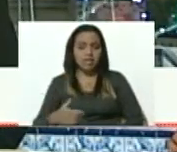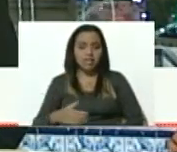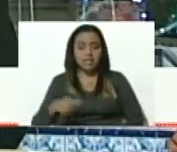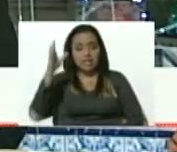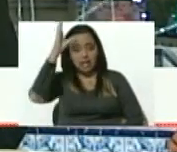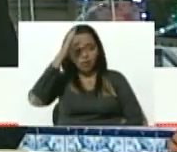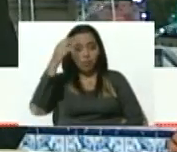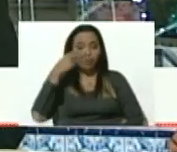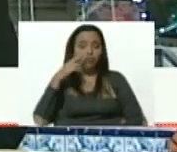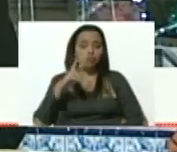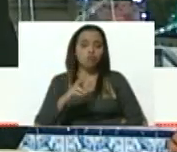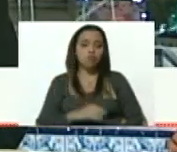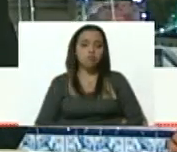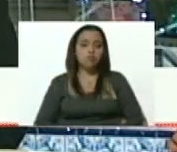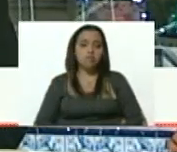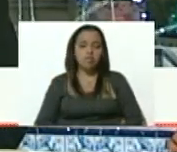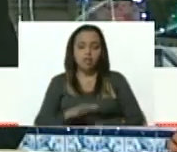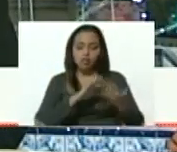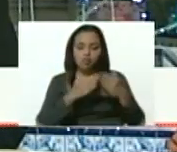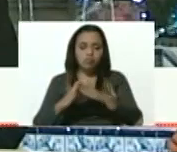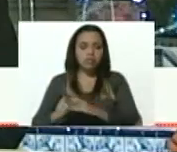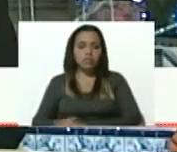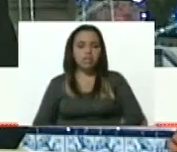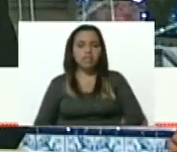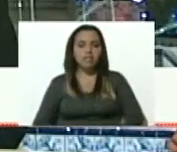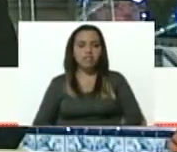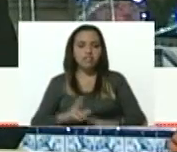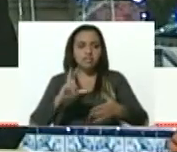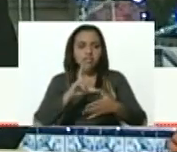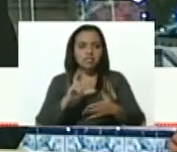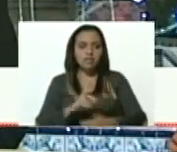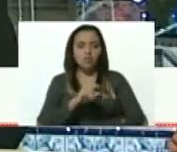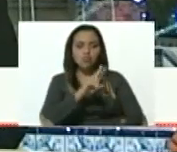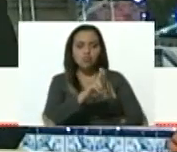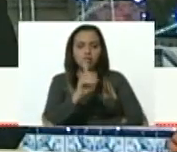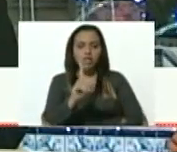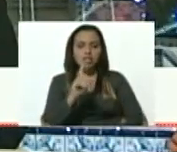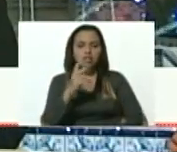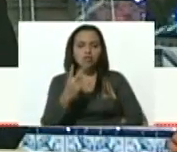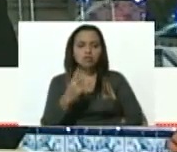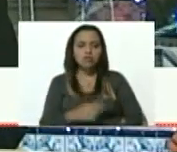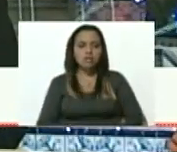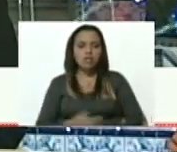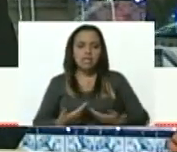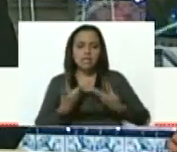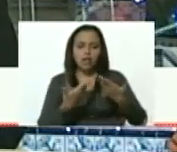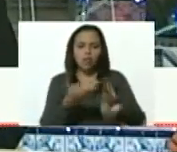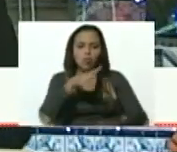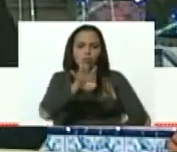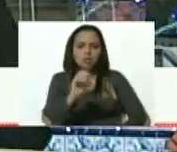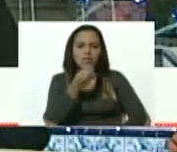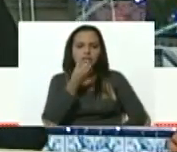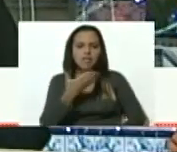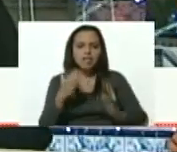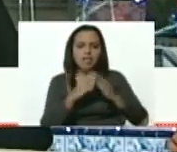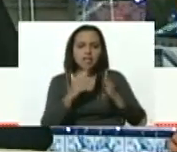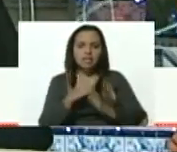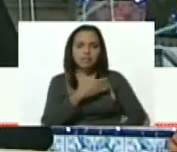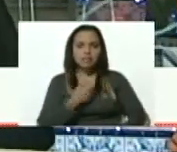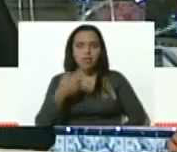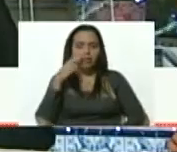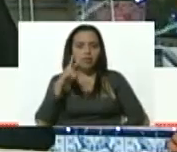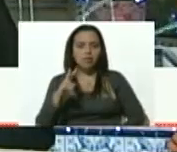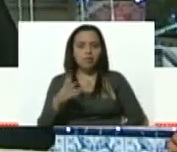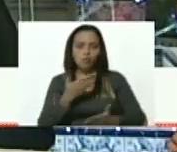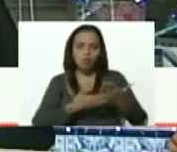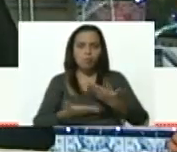urbanismo bicentenario de la UD2, entregaron 40 bellas viviendas y quiero que ustedes los vean. Vamos a